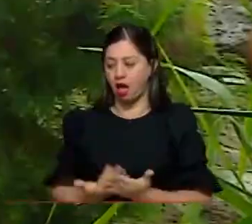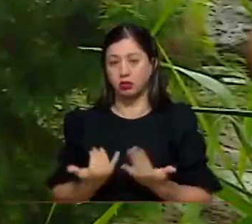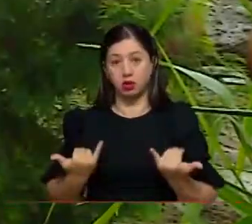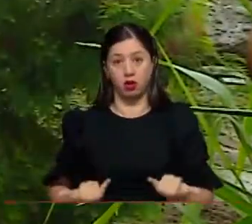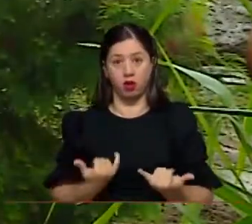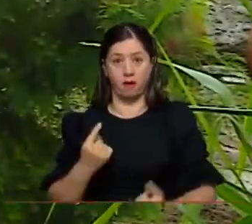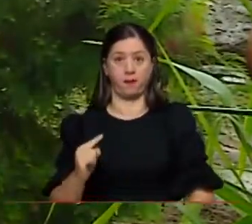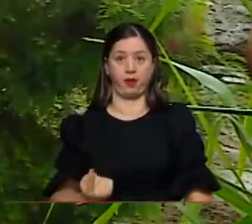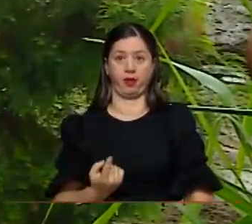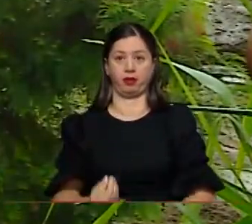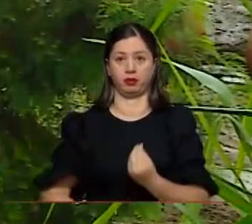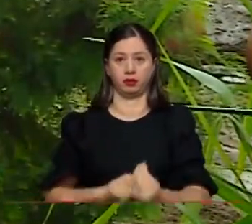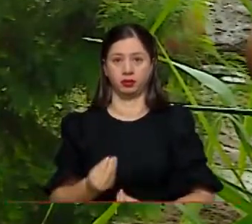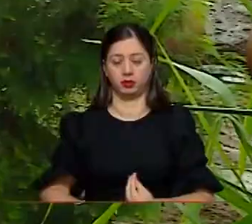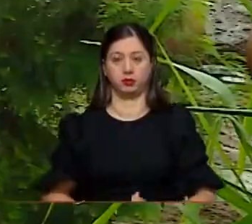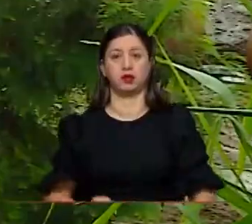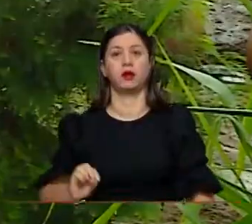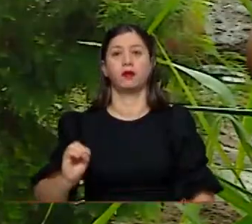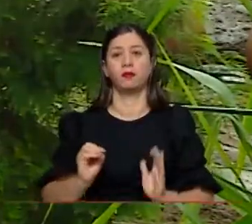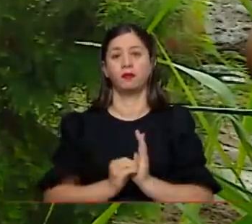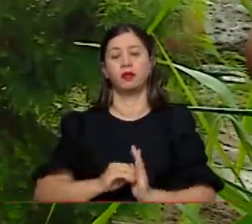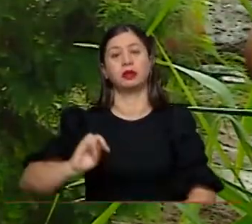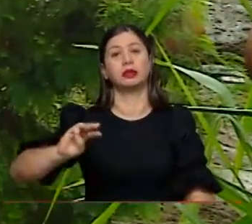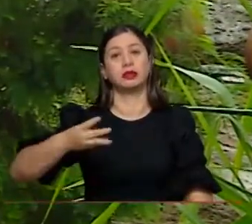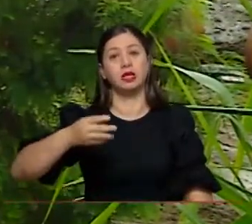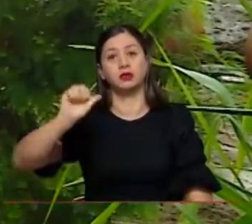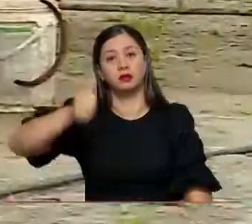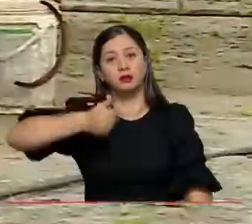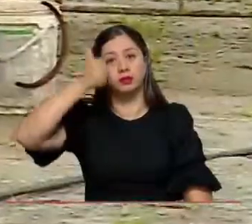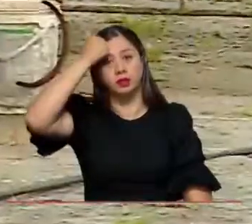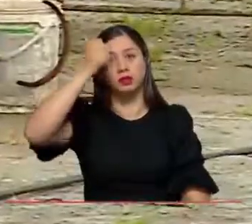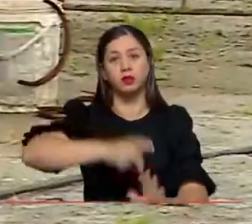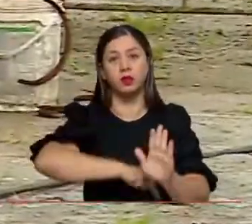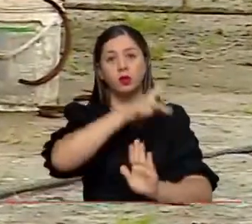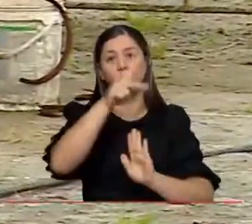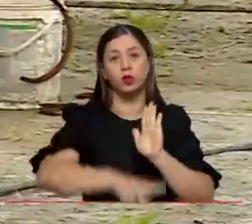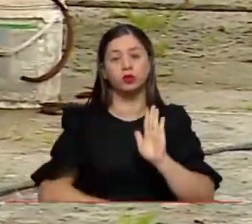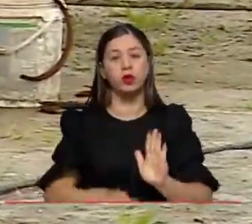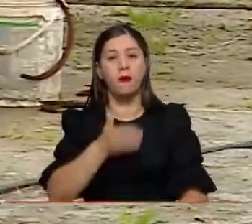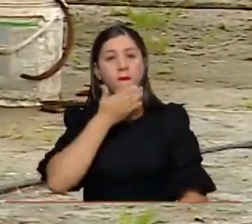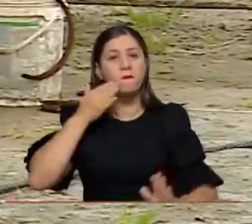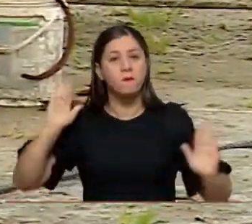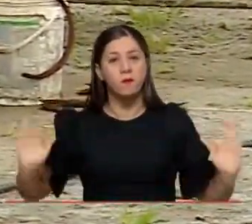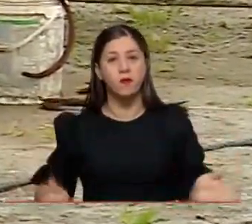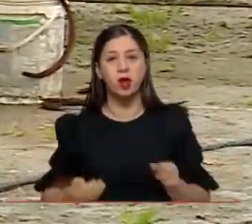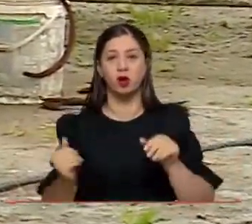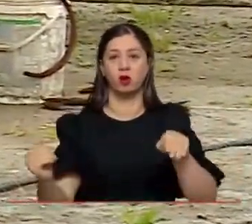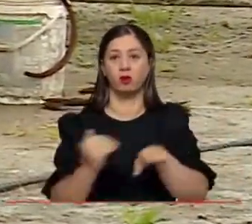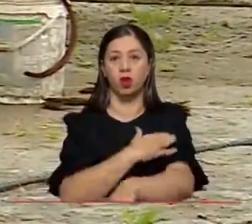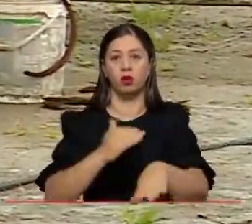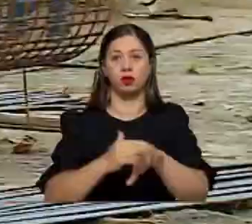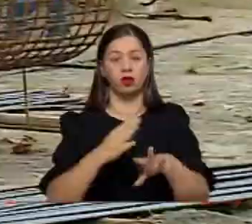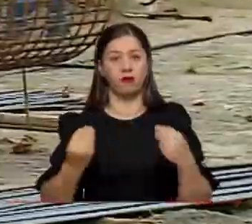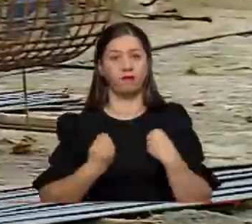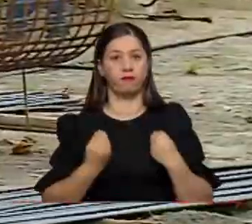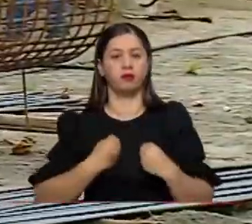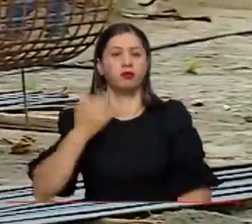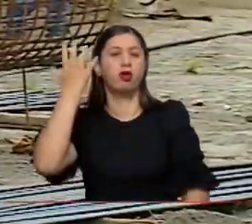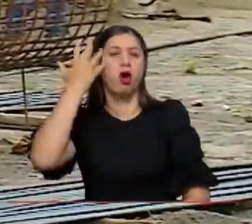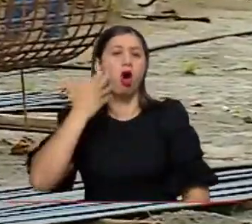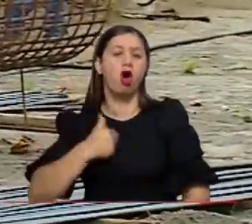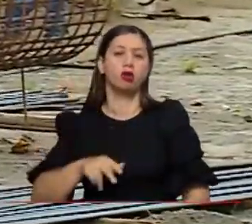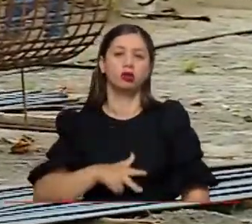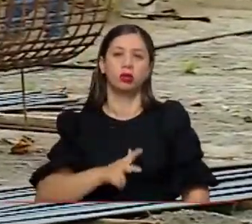momento. Con las tres principales obras del proyecto, se pretende mejorar la movilidad y la calidad de vida de quienes a diario transitan por